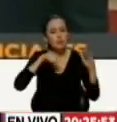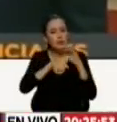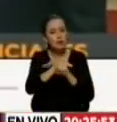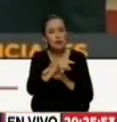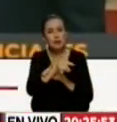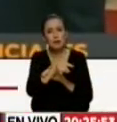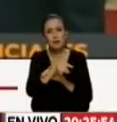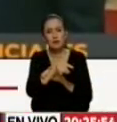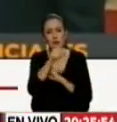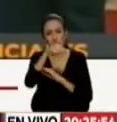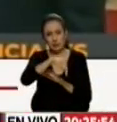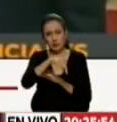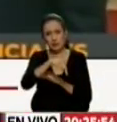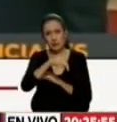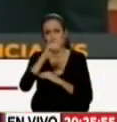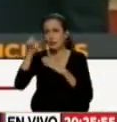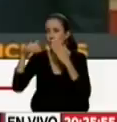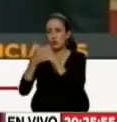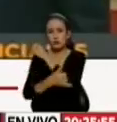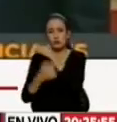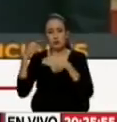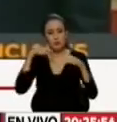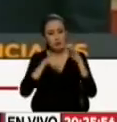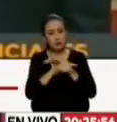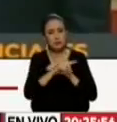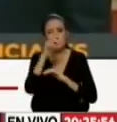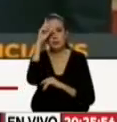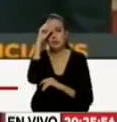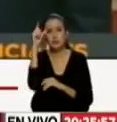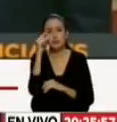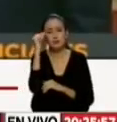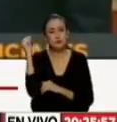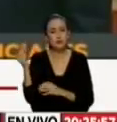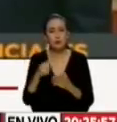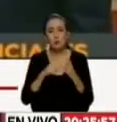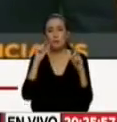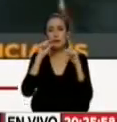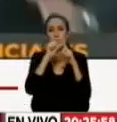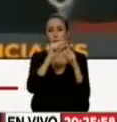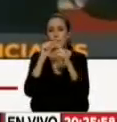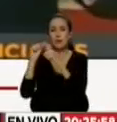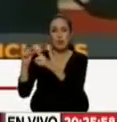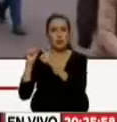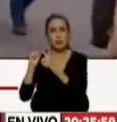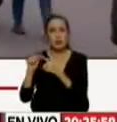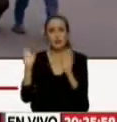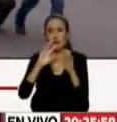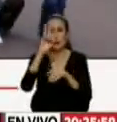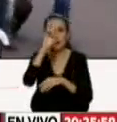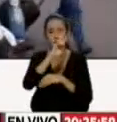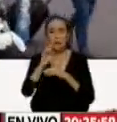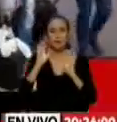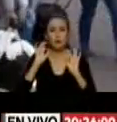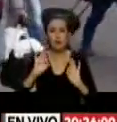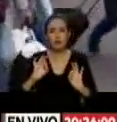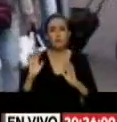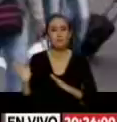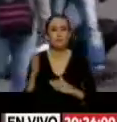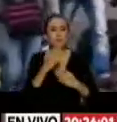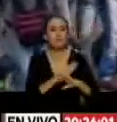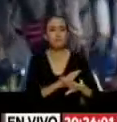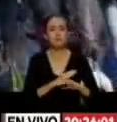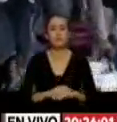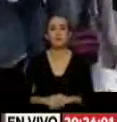Venezuela es cosa de gente estúpida. A Venezuela no la toca nadie. El plan retorno ha logrado que al menos